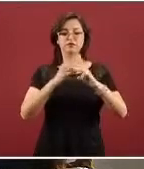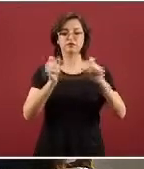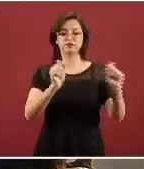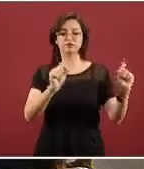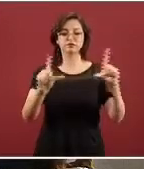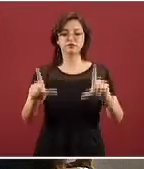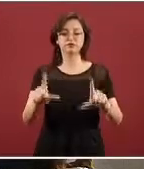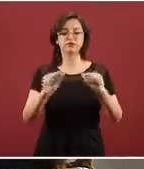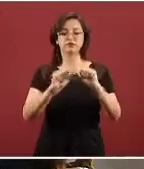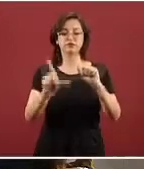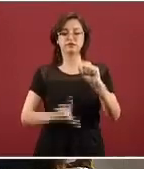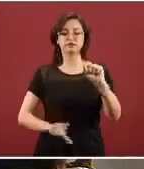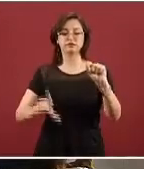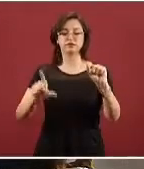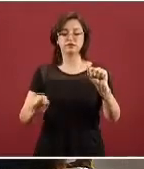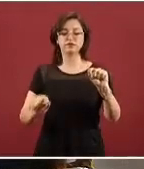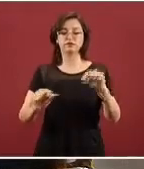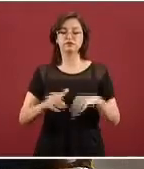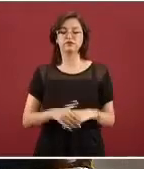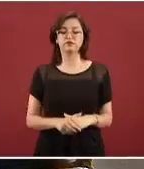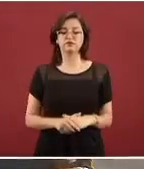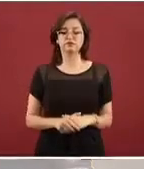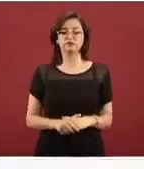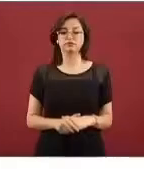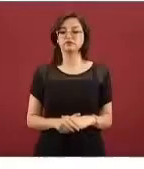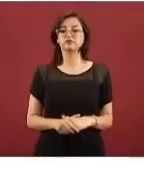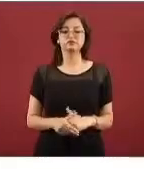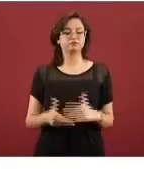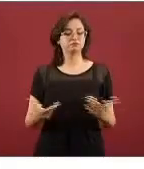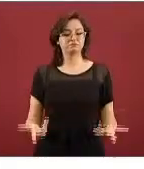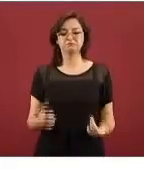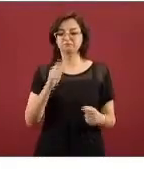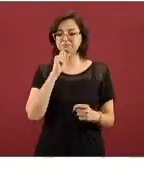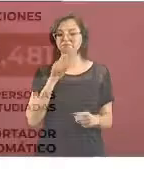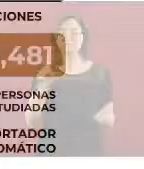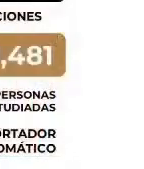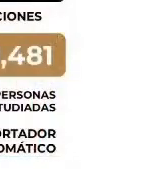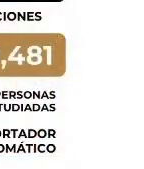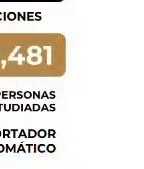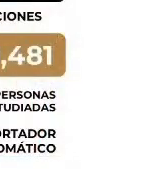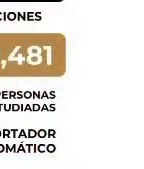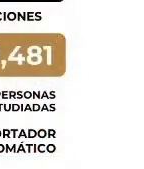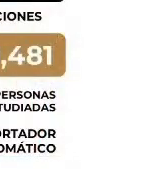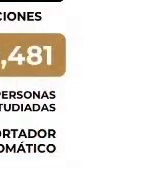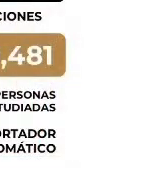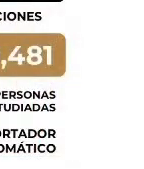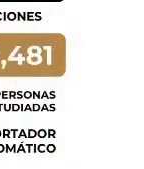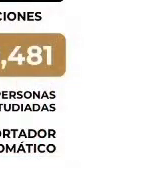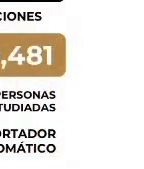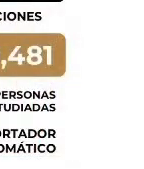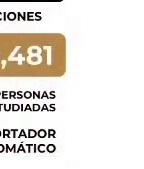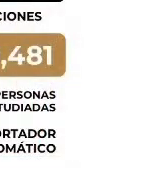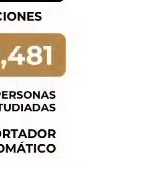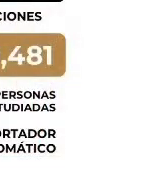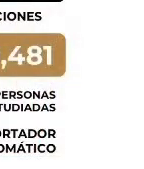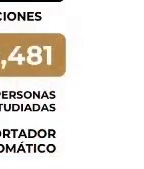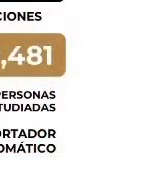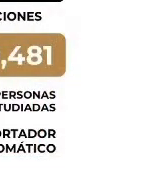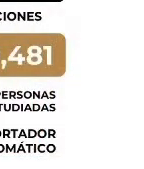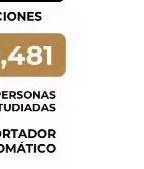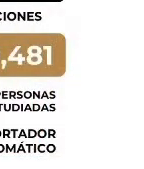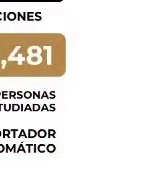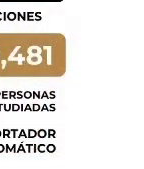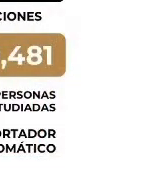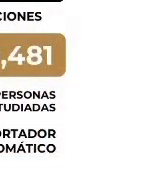el mapa nacional, y seguimos destacando esta distribución variante o heterogénea